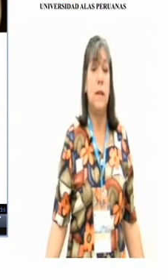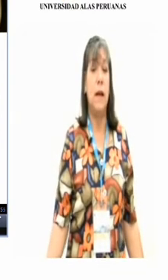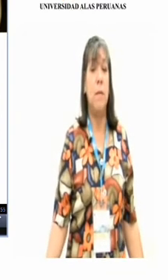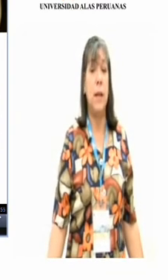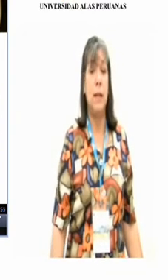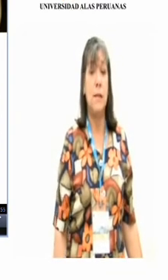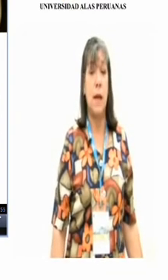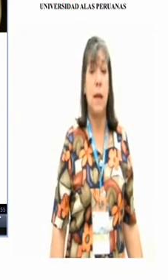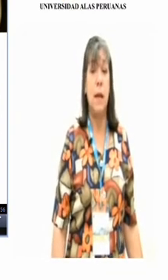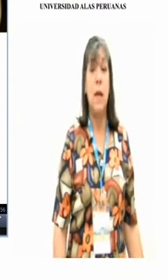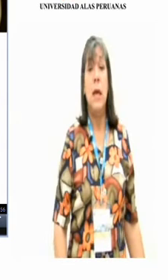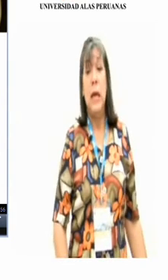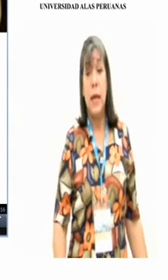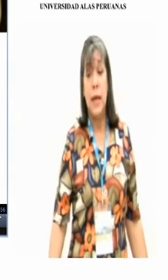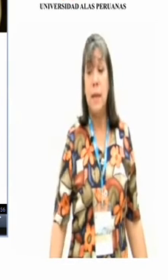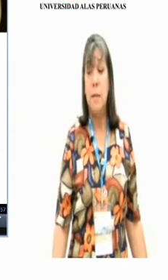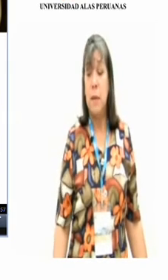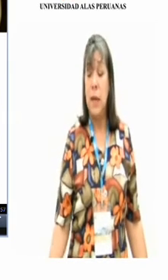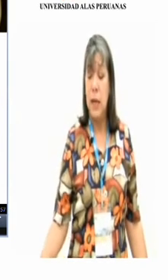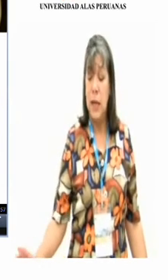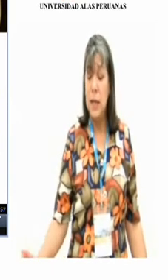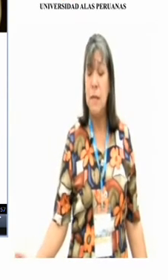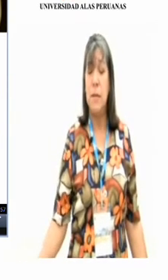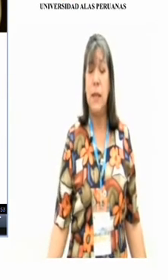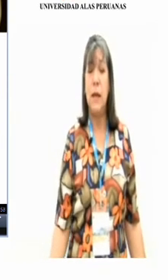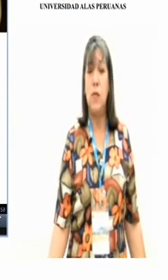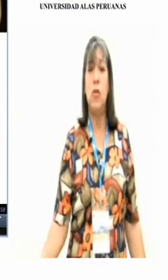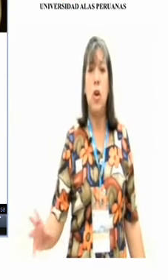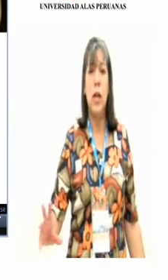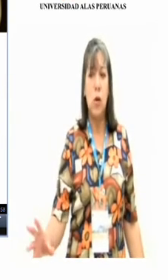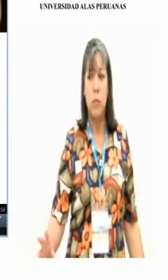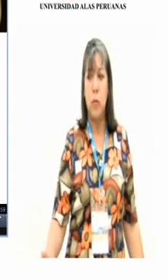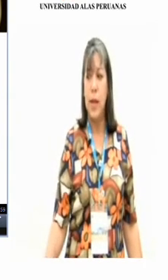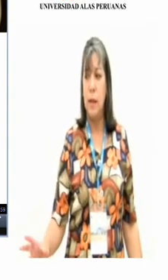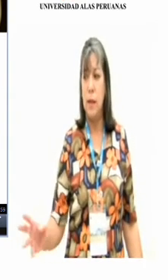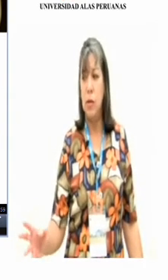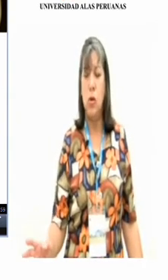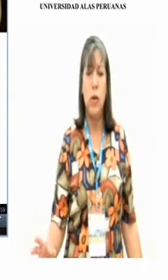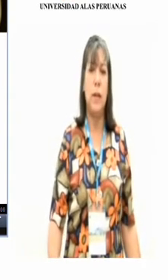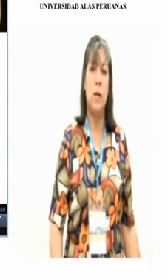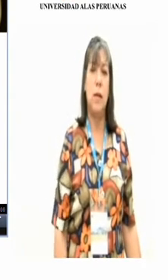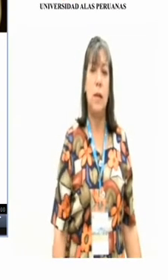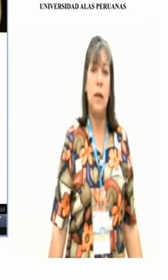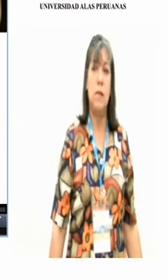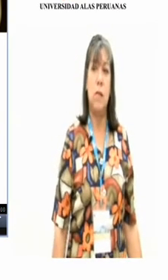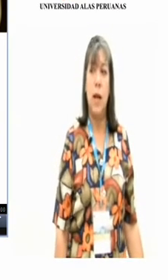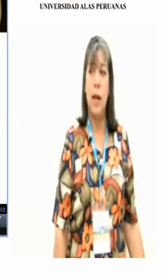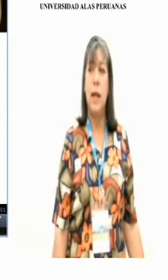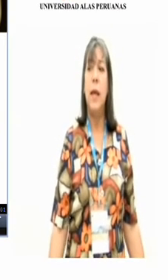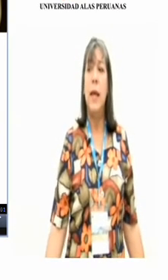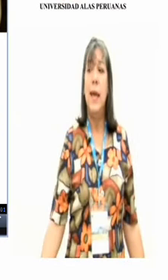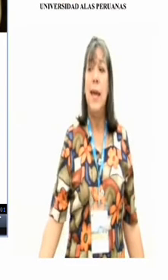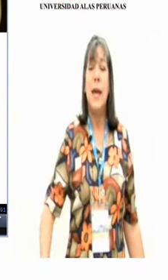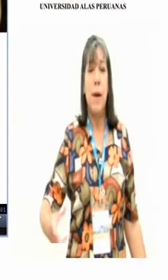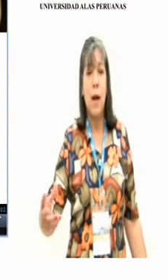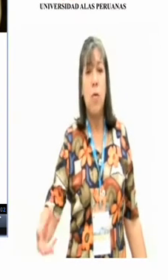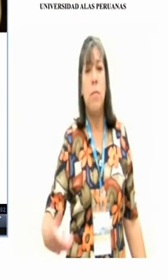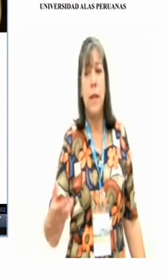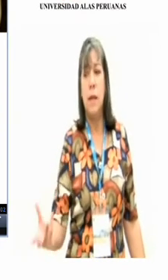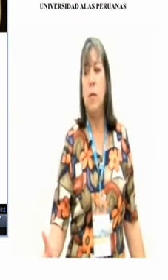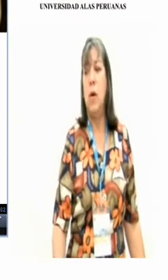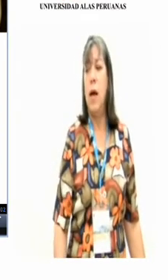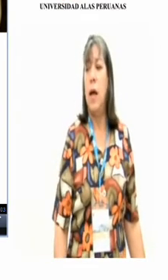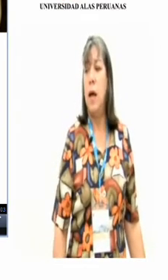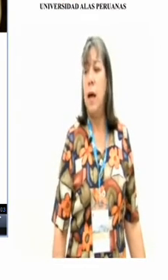instrucción para facilitar el aprendizaje. Y en estas líneas de investigación yo le incorporé dos interrogantes adicionales que